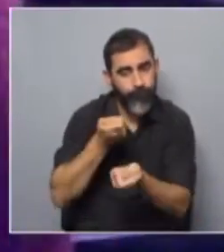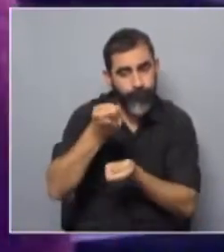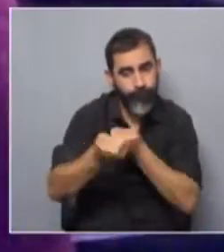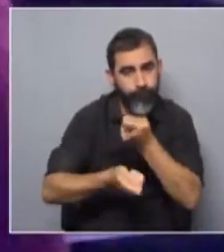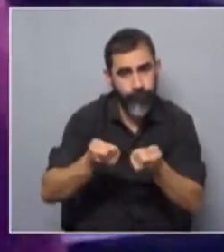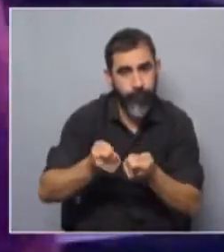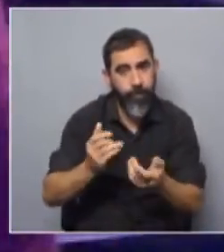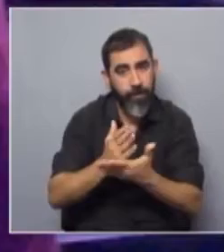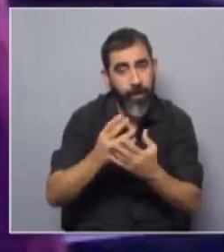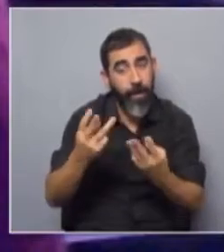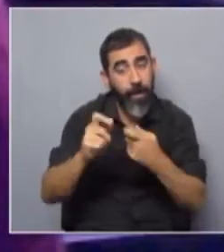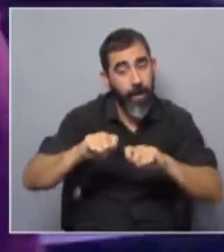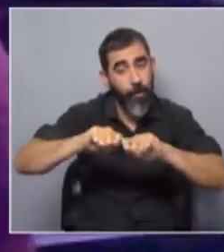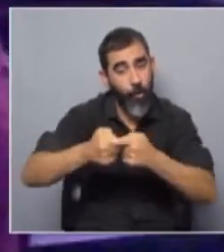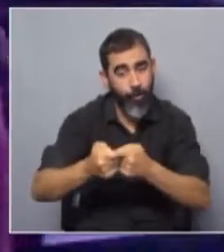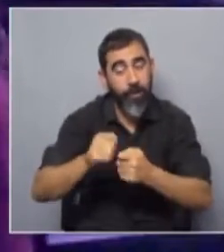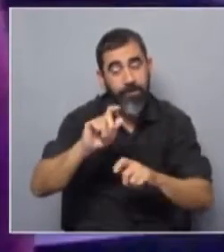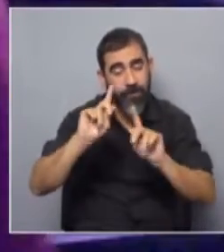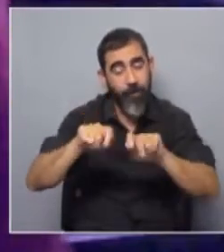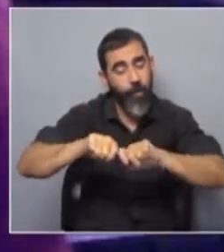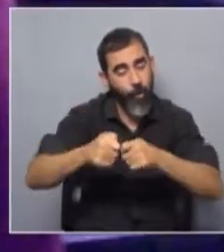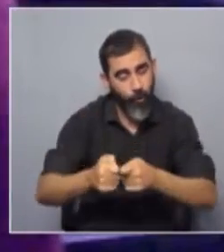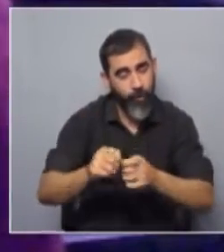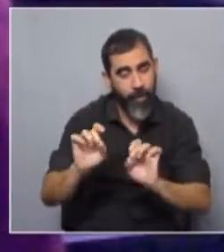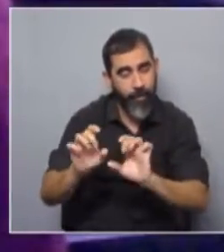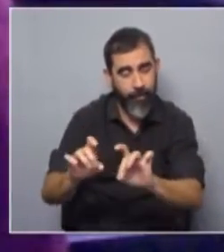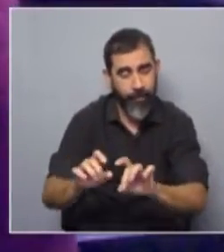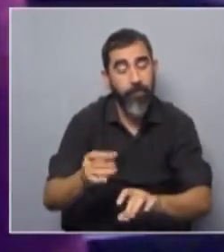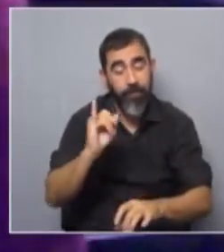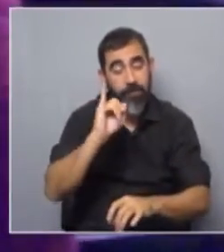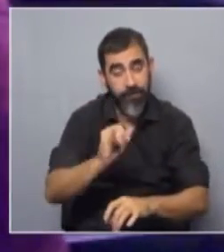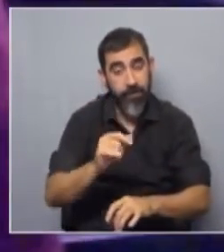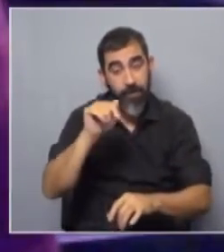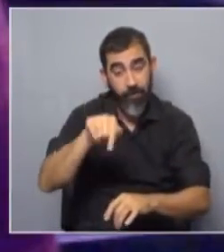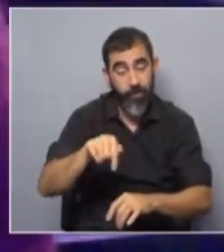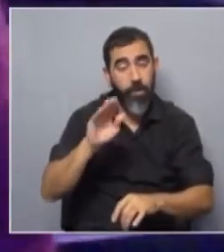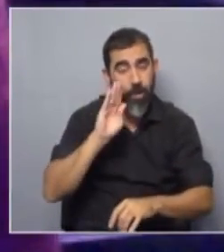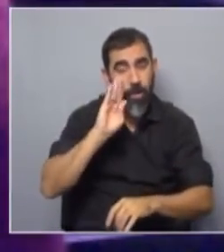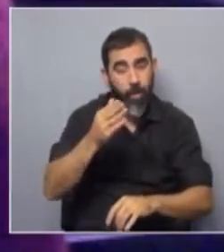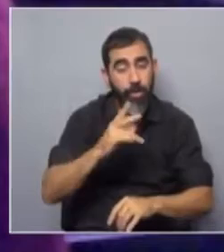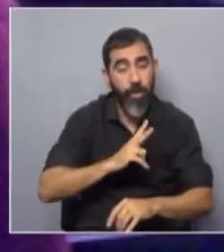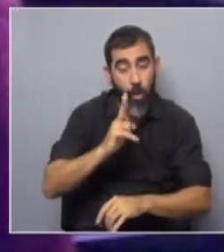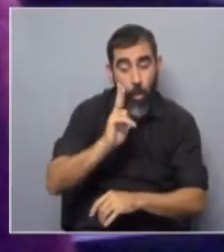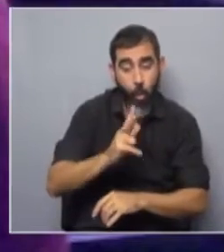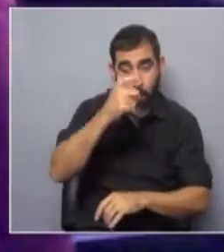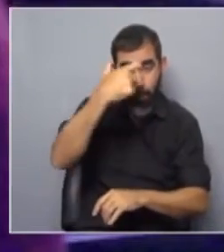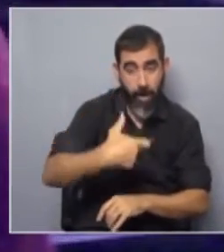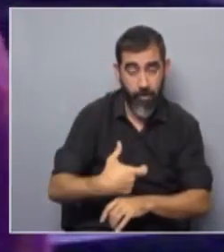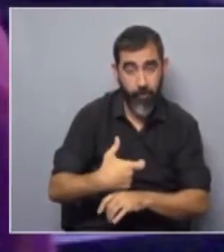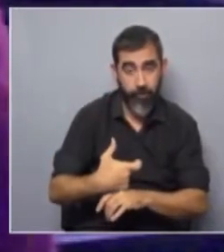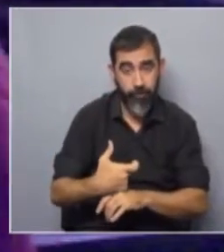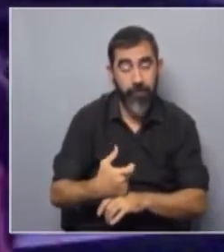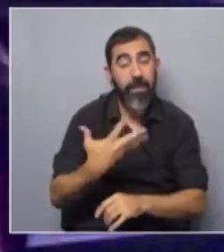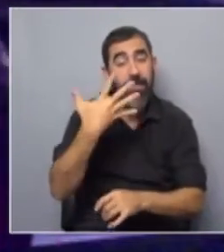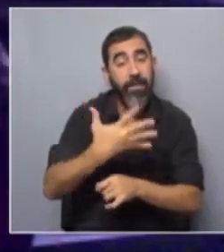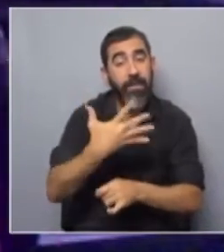para Sí, romper. también. Pero de hecho hoy se reconoce que el ser humano es el